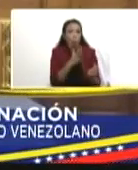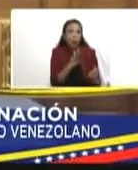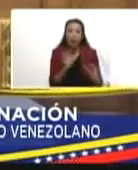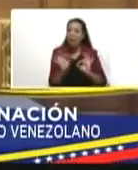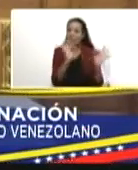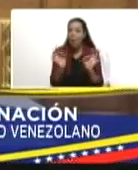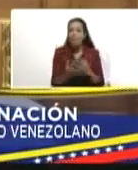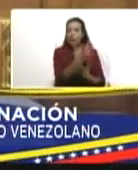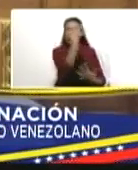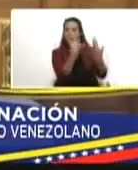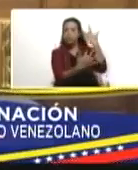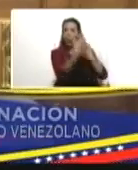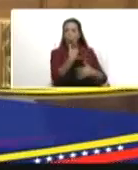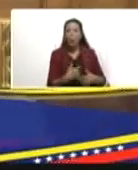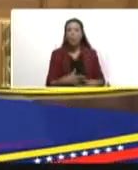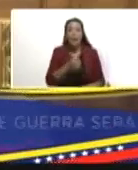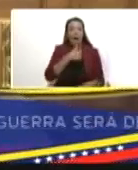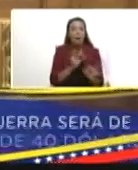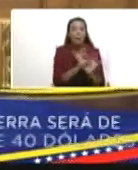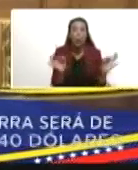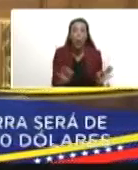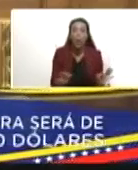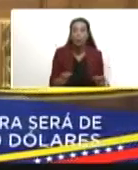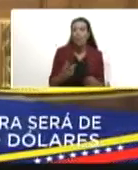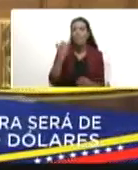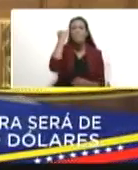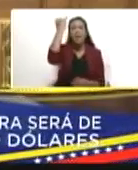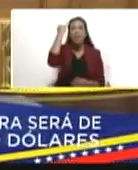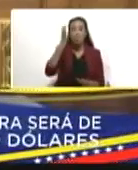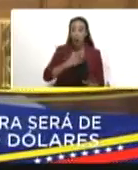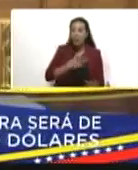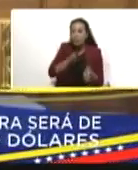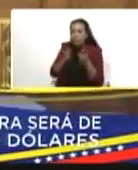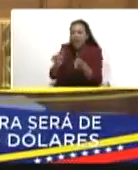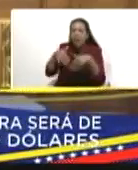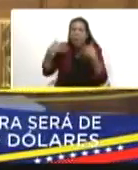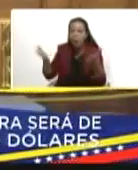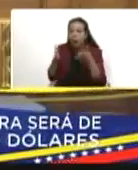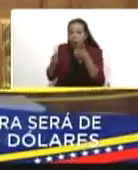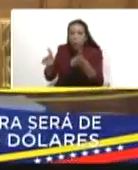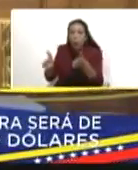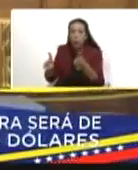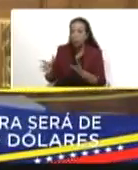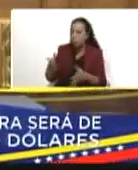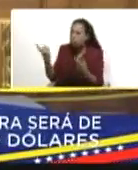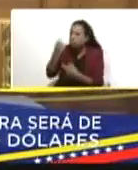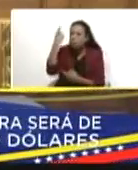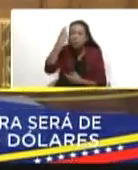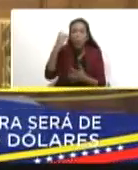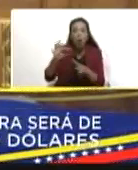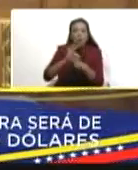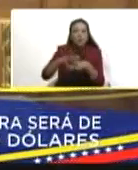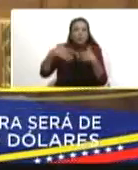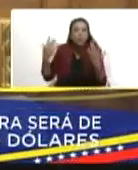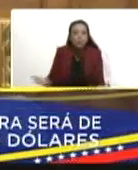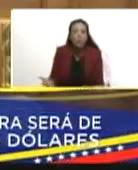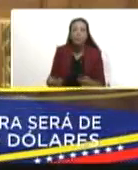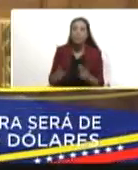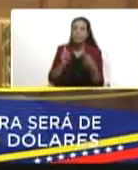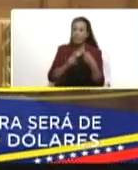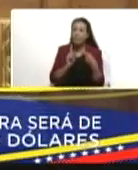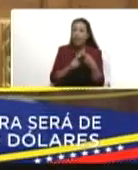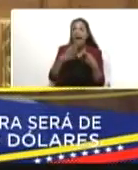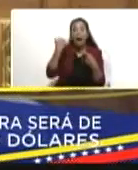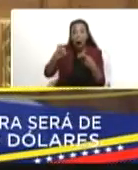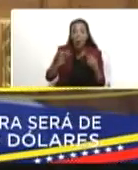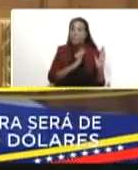fórmulas mágicas ni las recetas neoliberales aquí lo que vale lo lo que funciona es esto